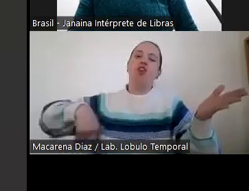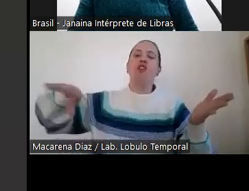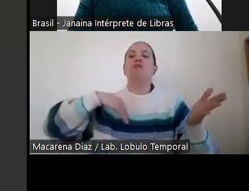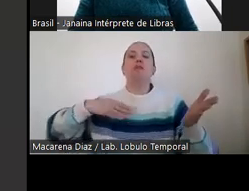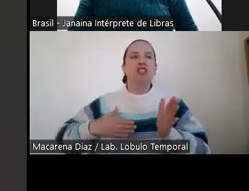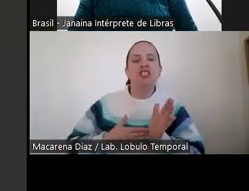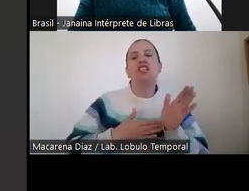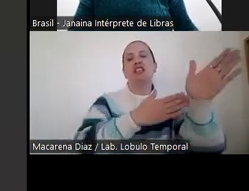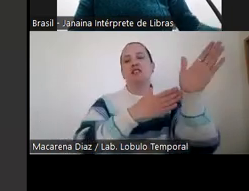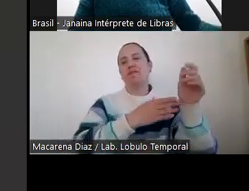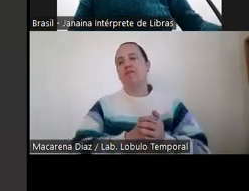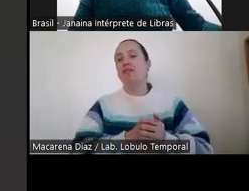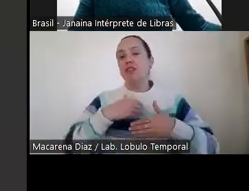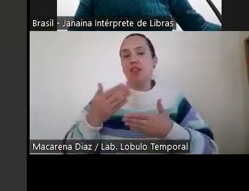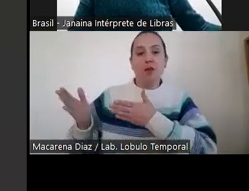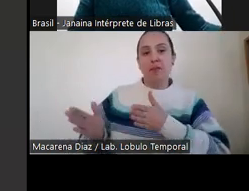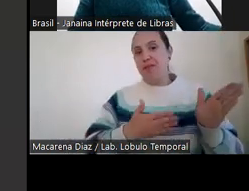Bueno, además agradecer